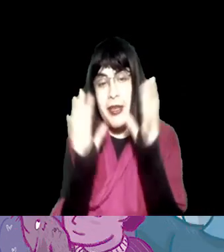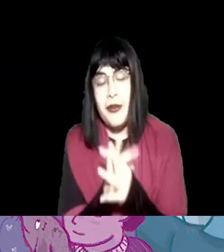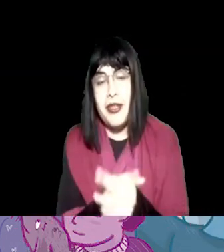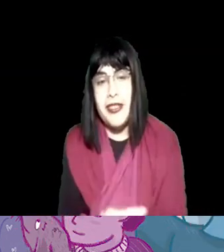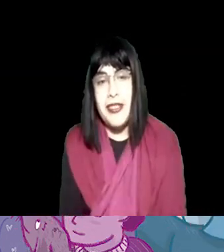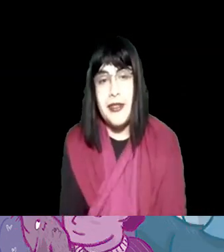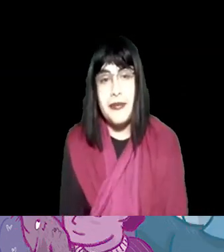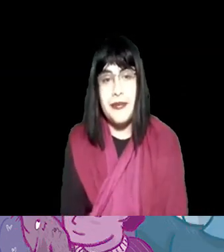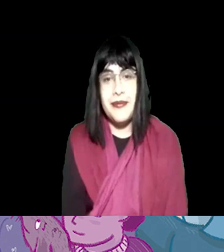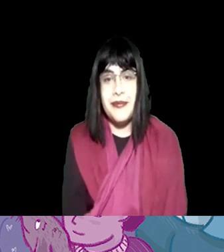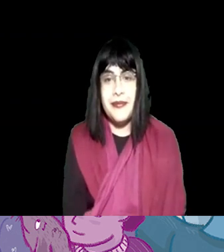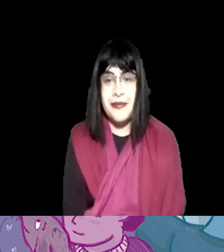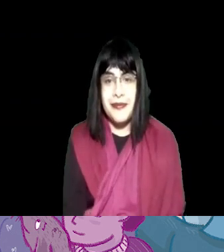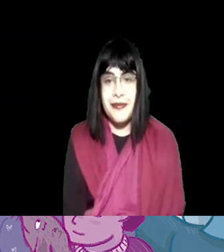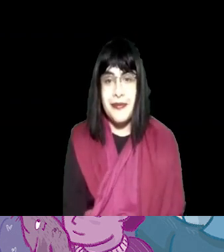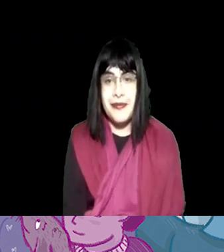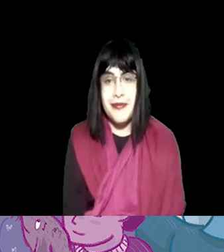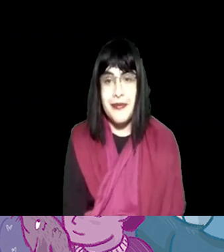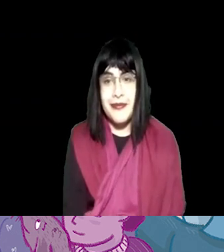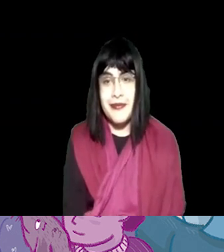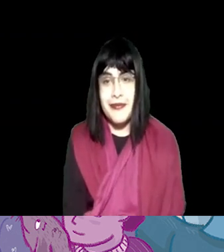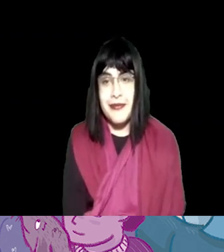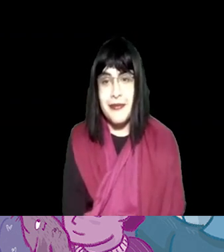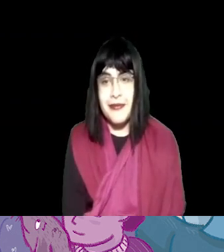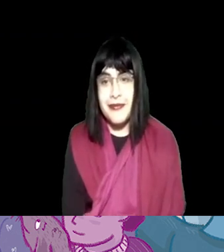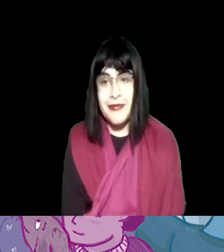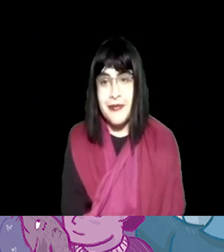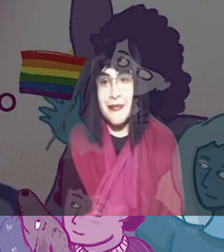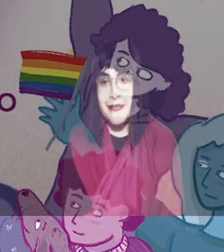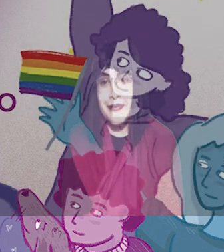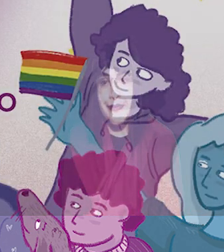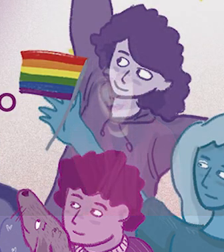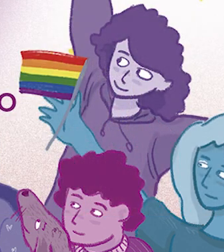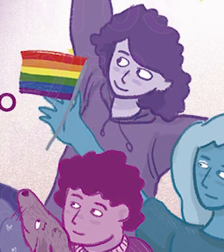Chao, que estén bien, cuídense. Chao.